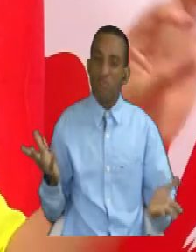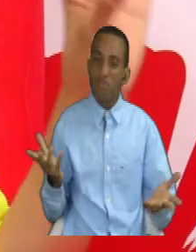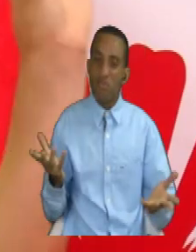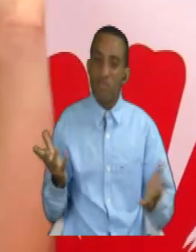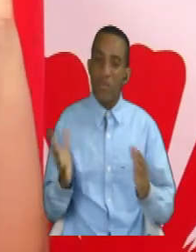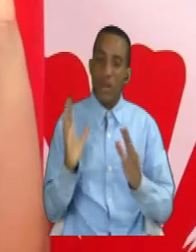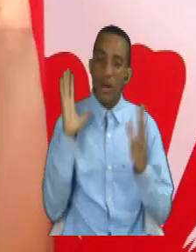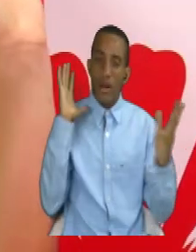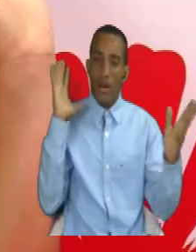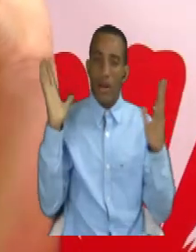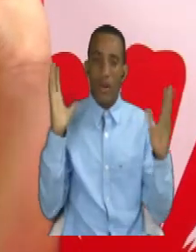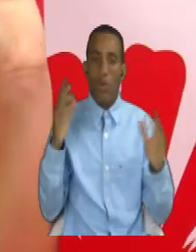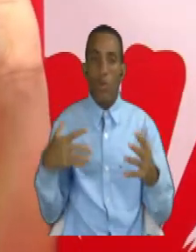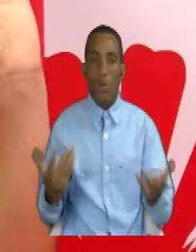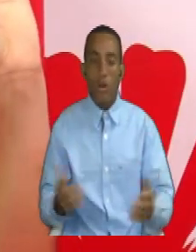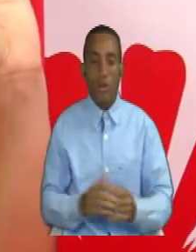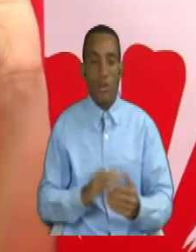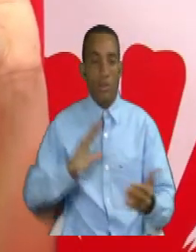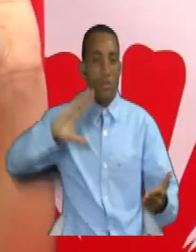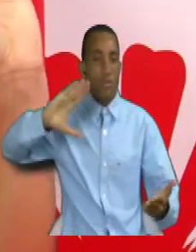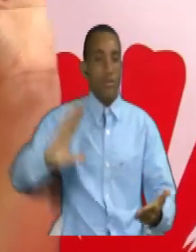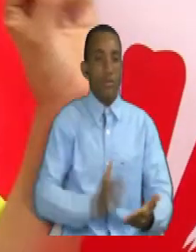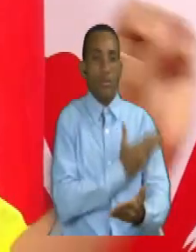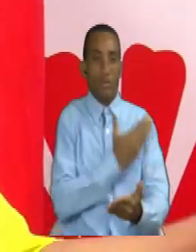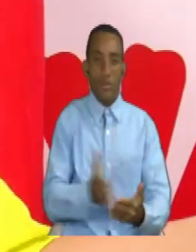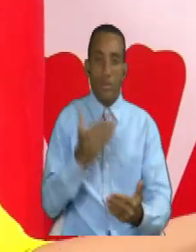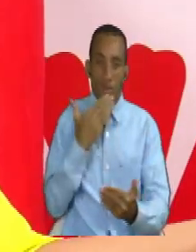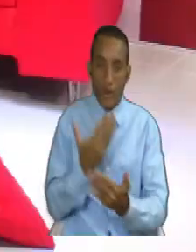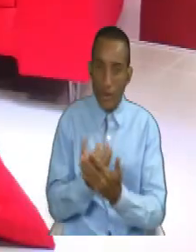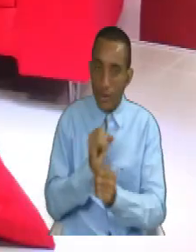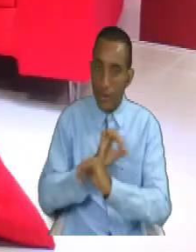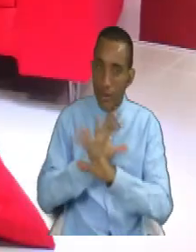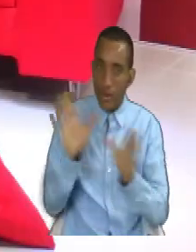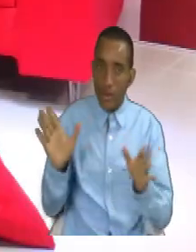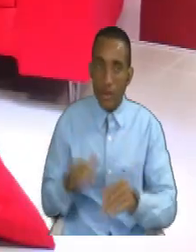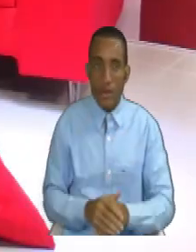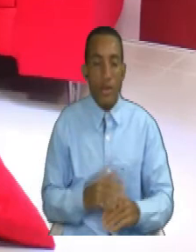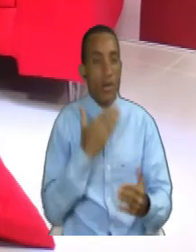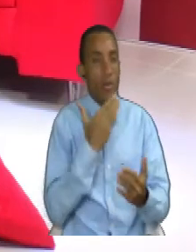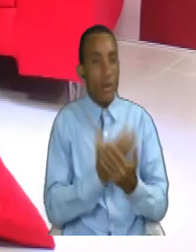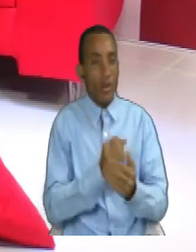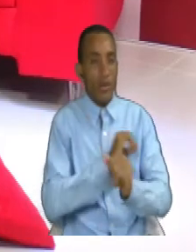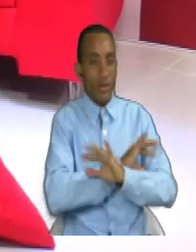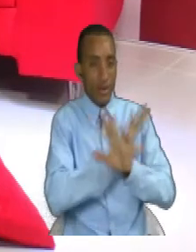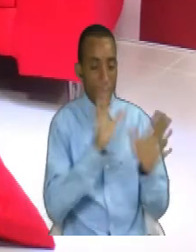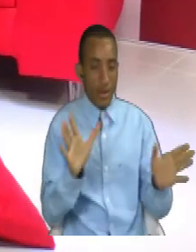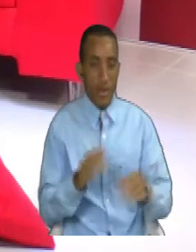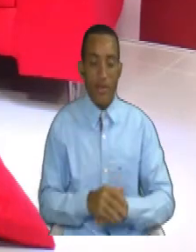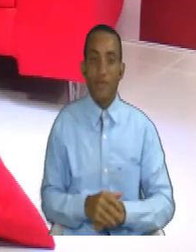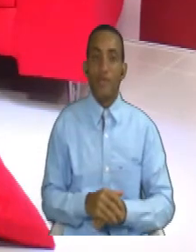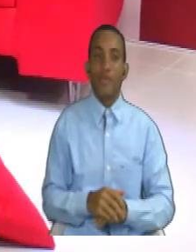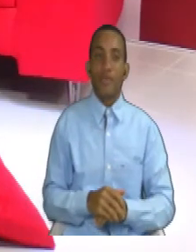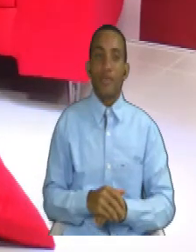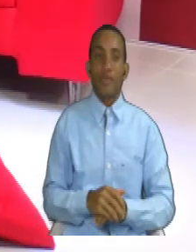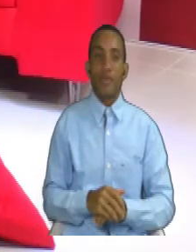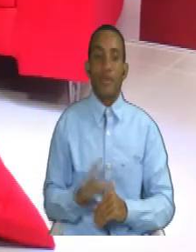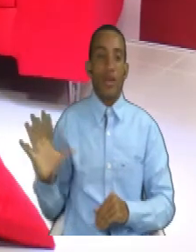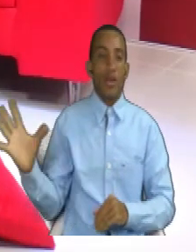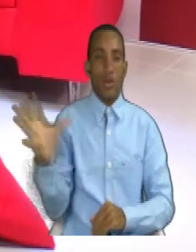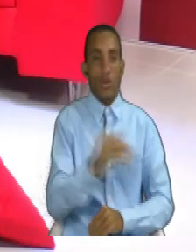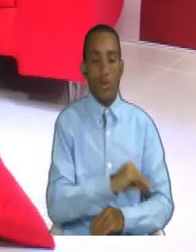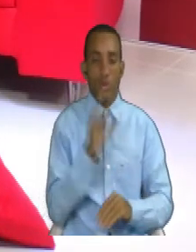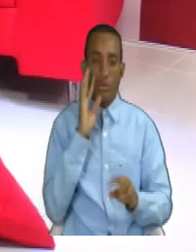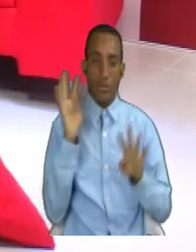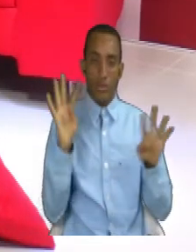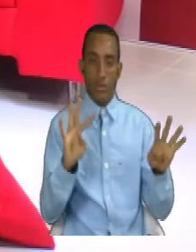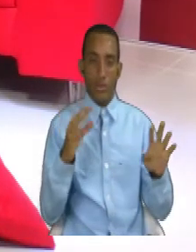poco acerca de su canción. Dairo, buenos días. Sí, muy buenos días, Kiara, muy buenos días, Jennifer, muy buenos días a todos los televidentes